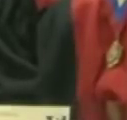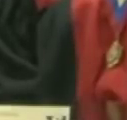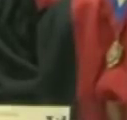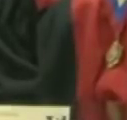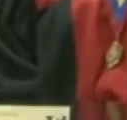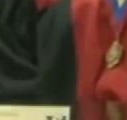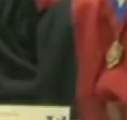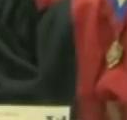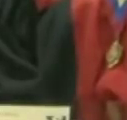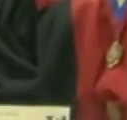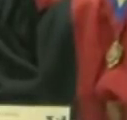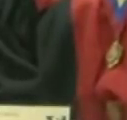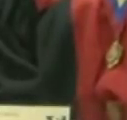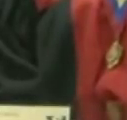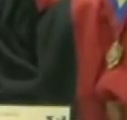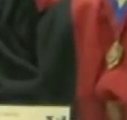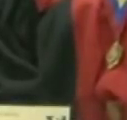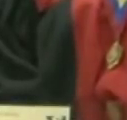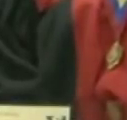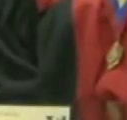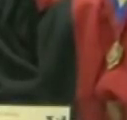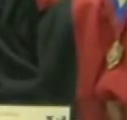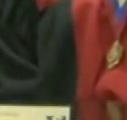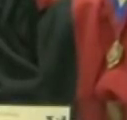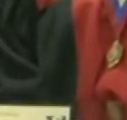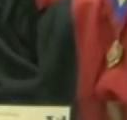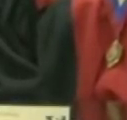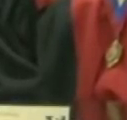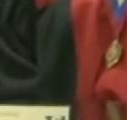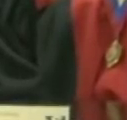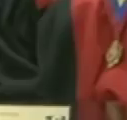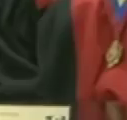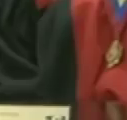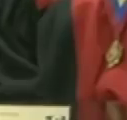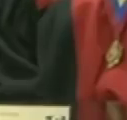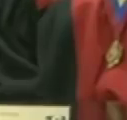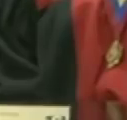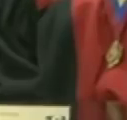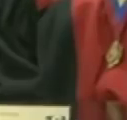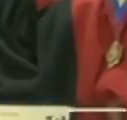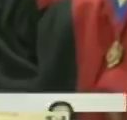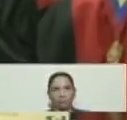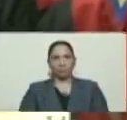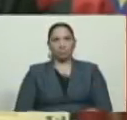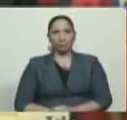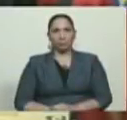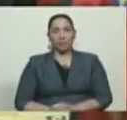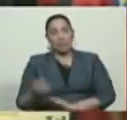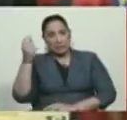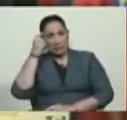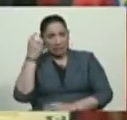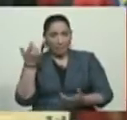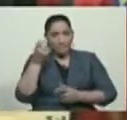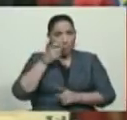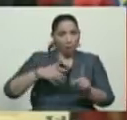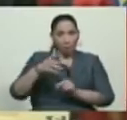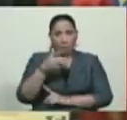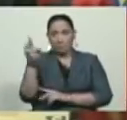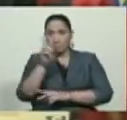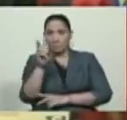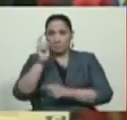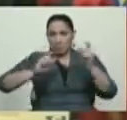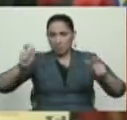magistrado. Aniversario del 23 de enero de 1958, día en que el pueblo venezolano rescató la democracia. Ahora